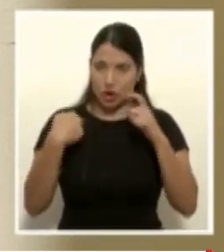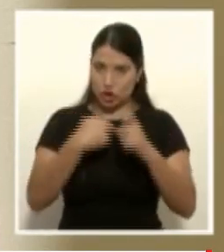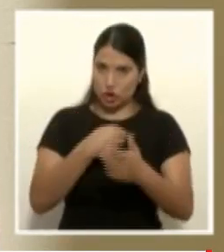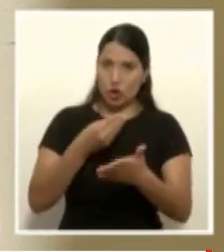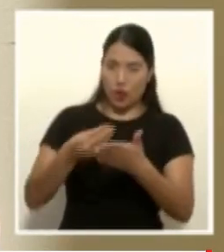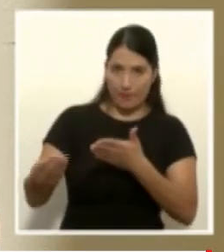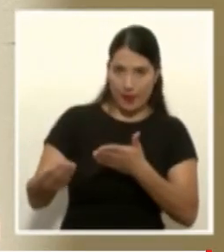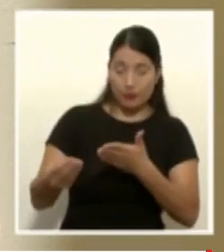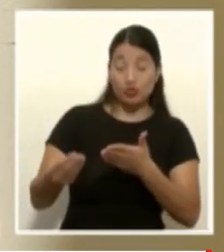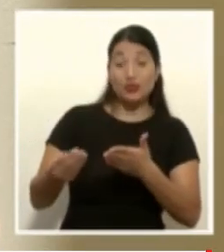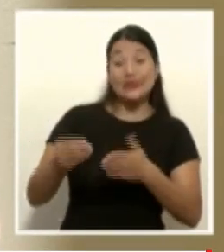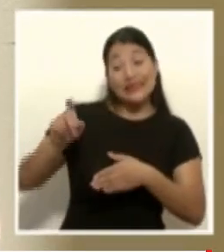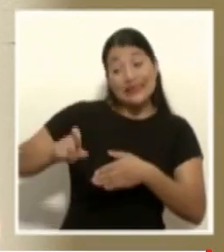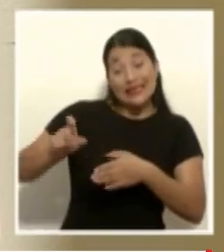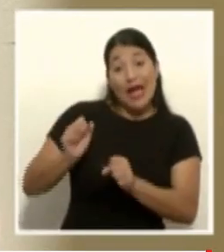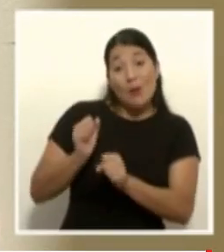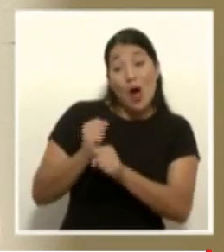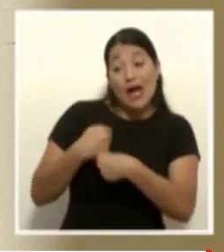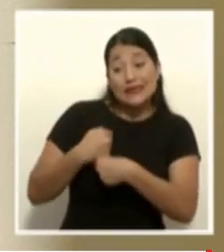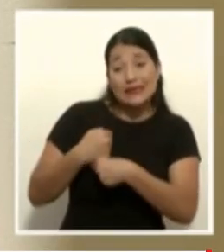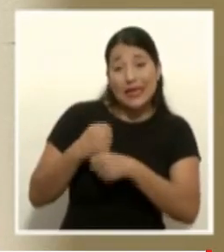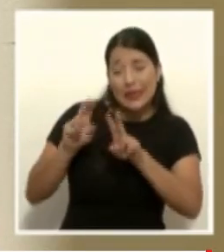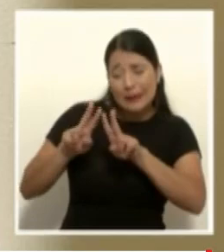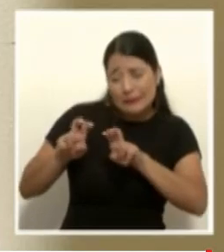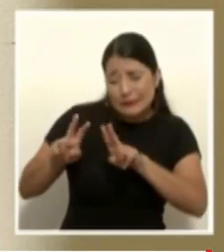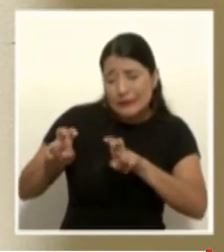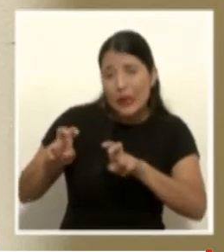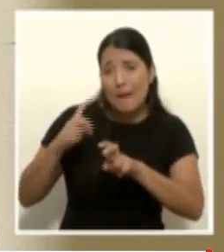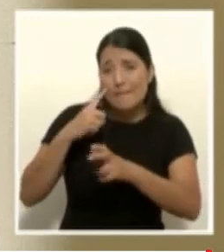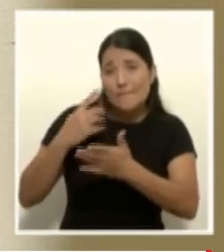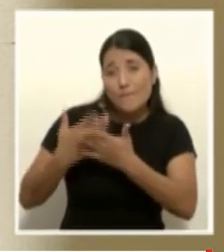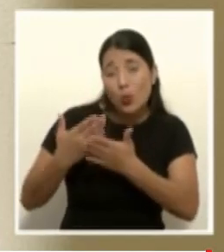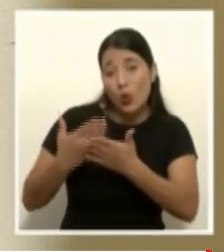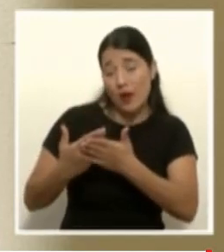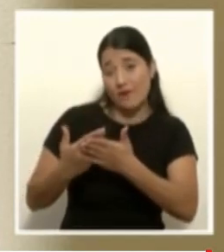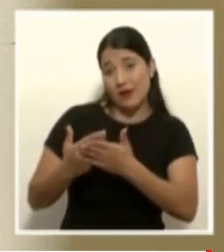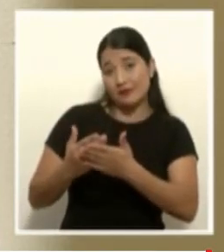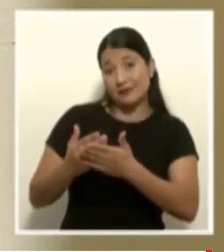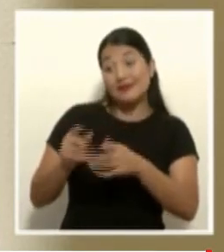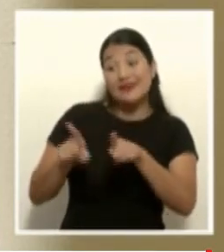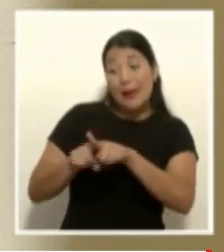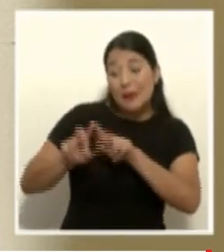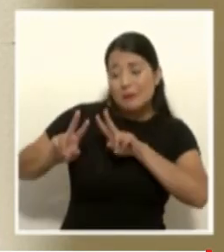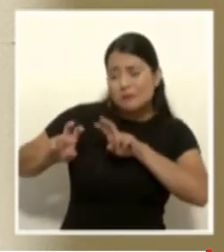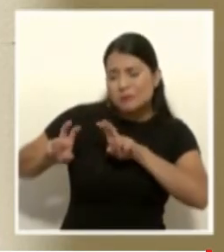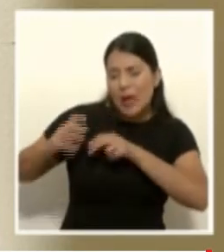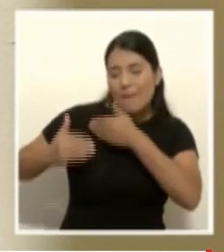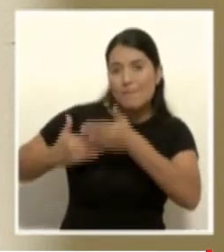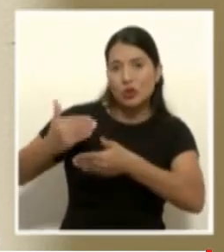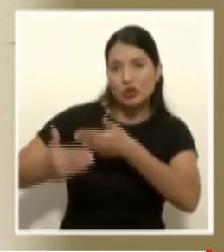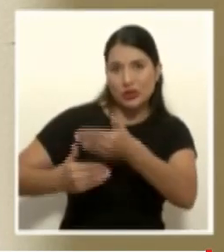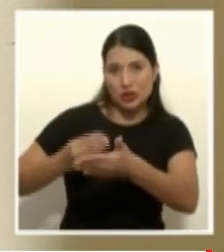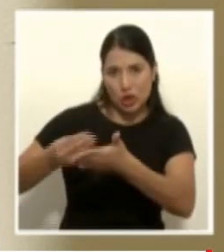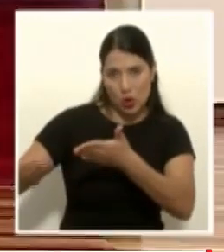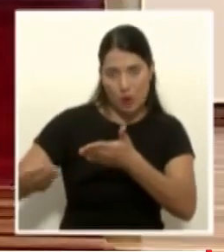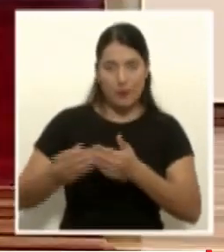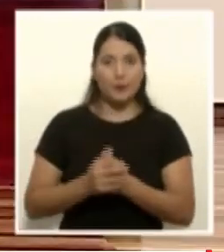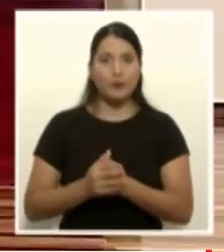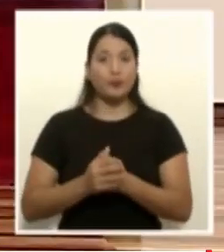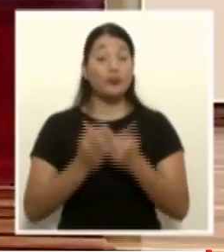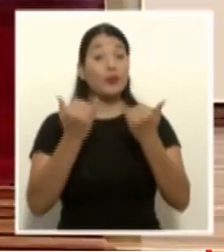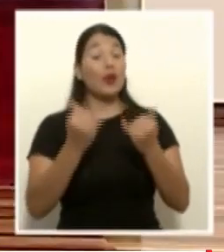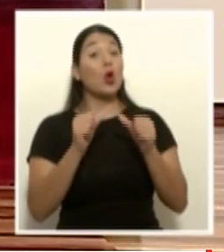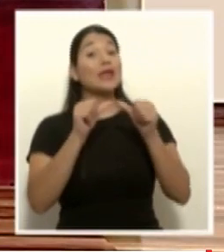hacen, pero de nuevo también es el proceso en sí que será parte de este informe. Vamos a continuar